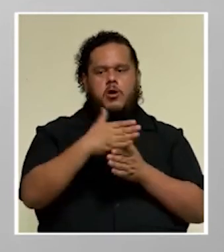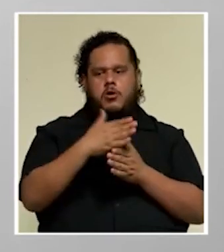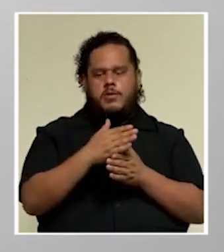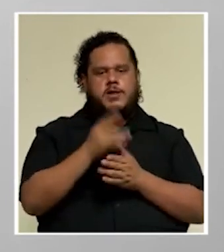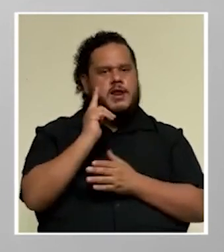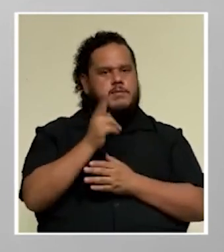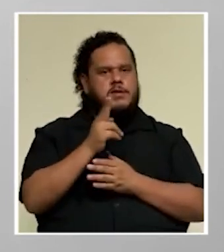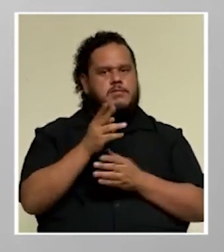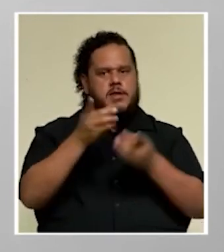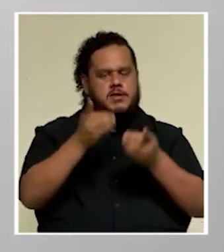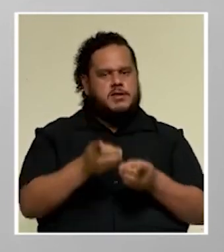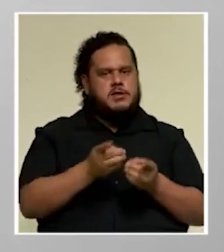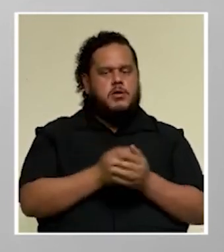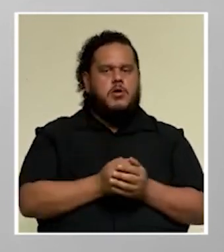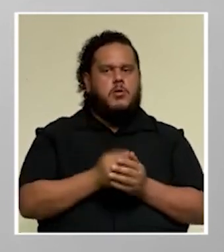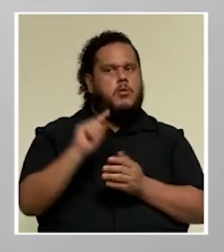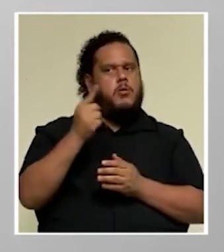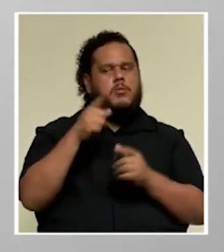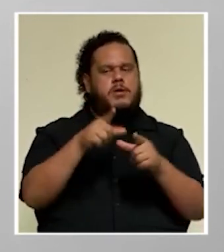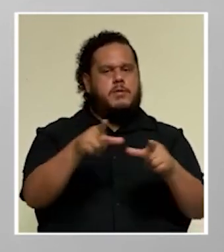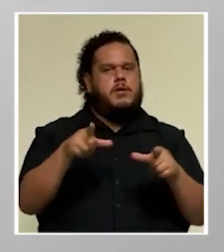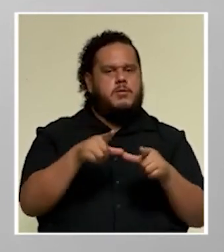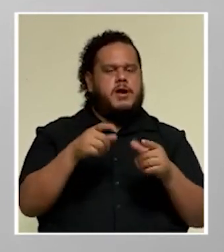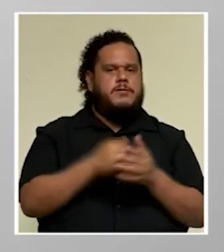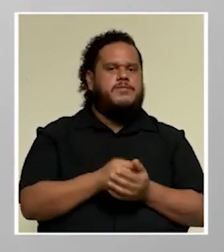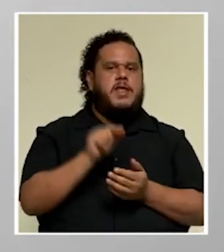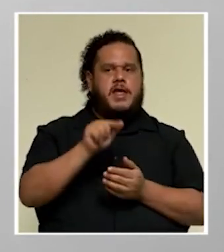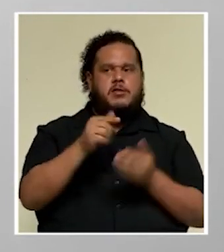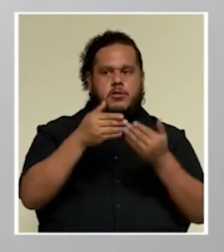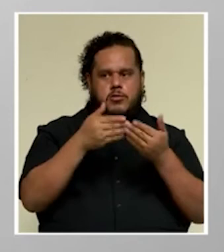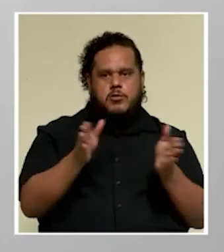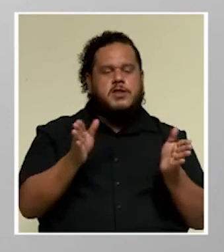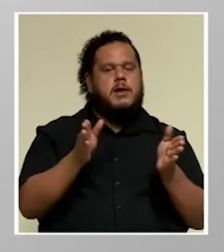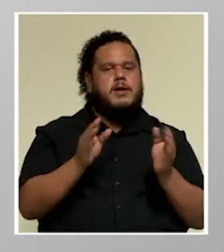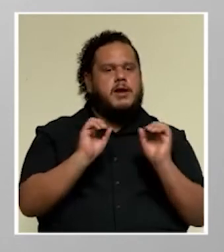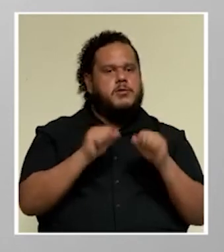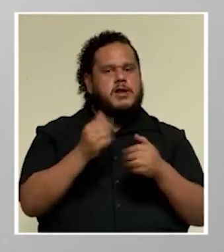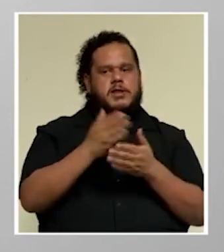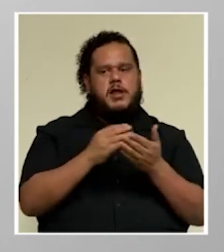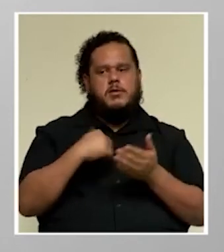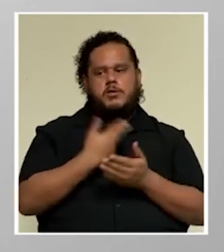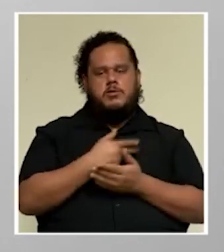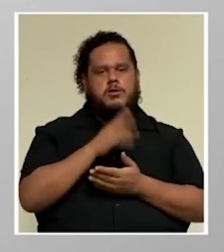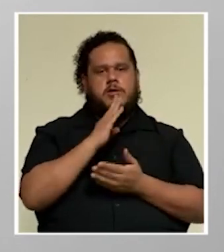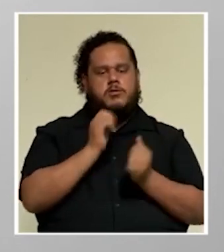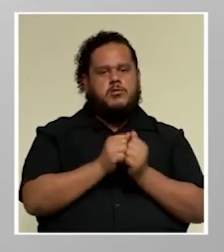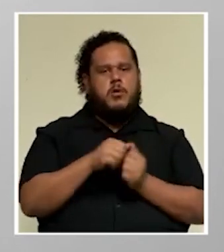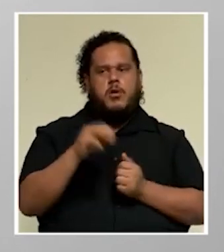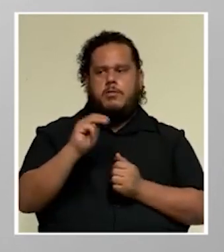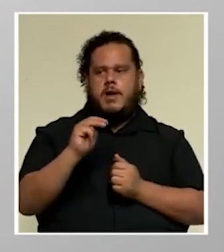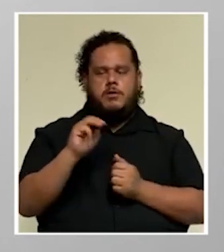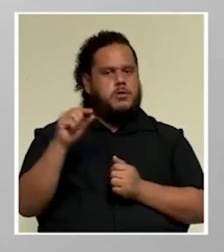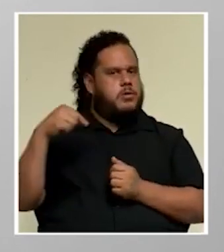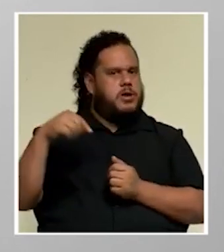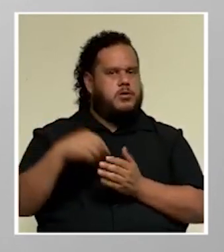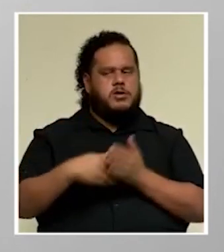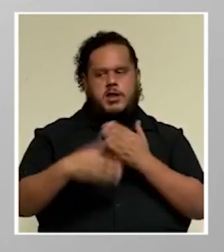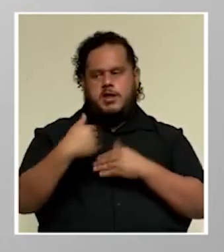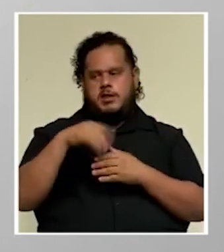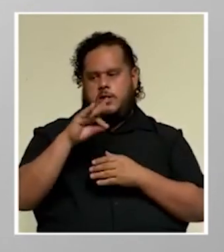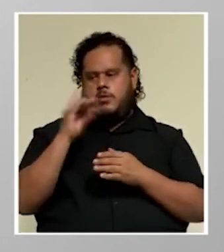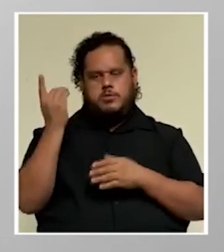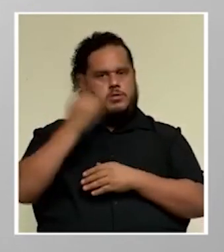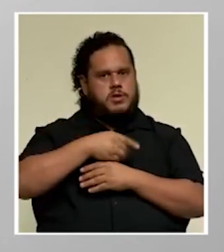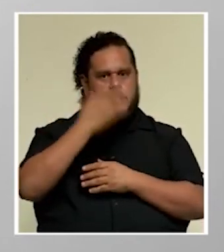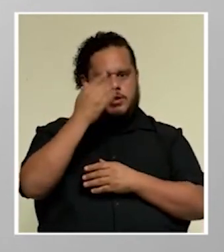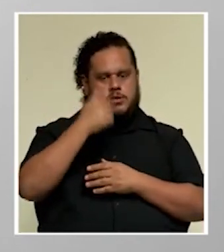posición, digamos, de privilegio como un primer lugar. Esto nos abre la posibilidad de algo que hablábamos con Mario Quiroz hace 8 días. Sí. Digo hablábamos